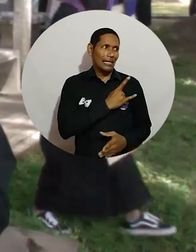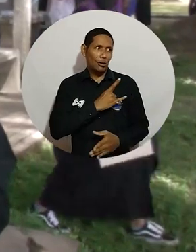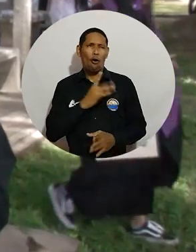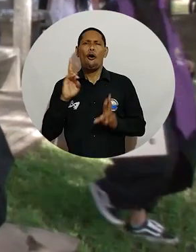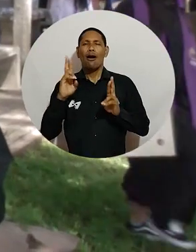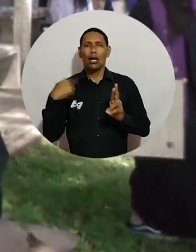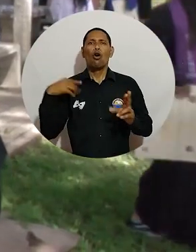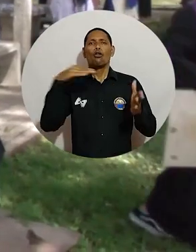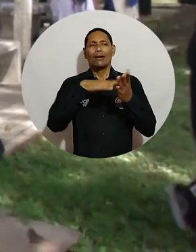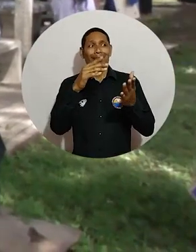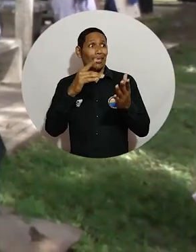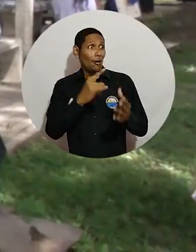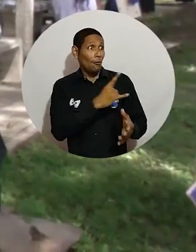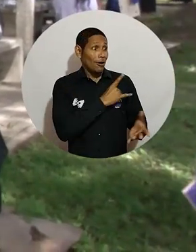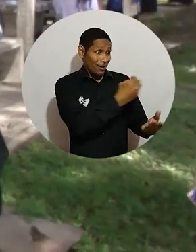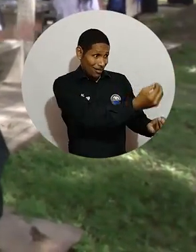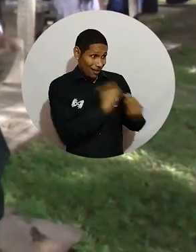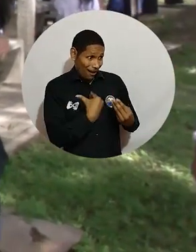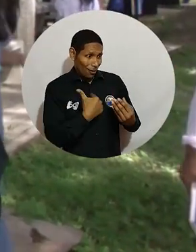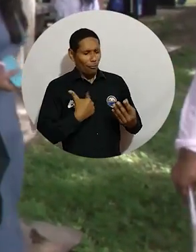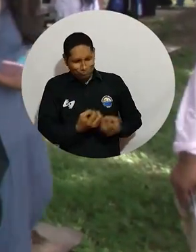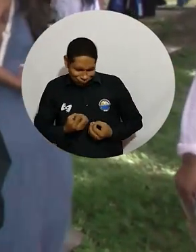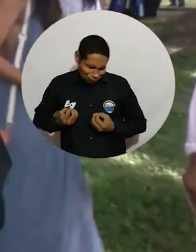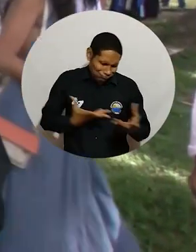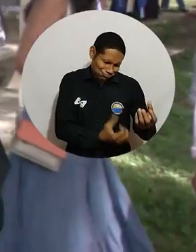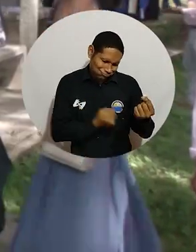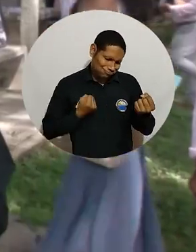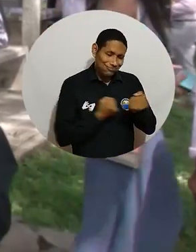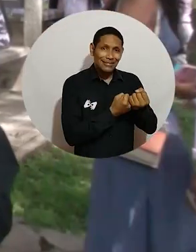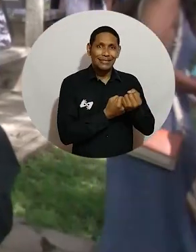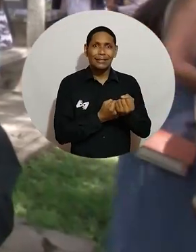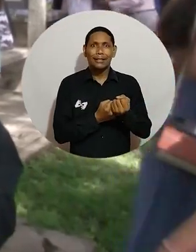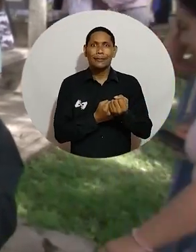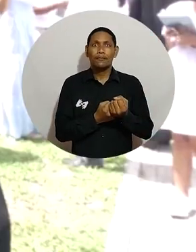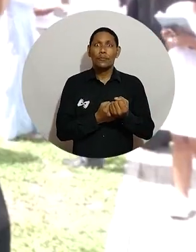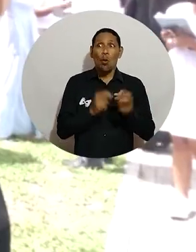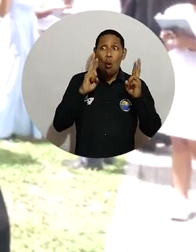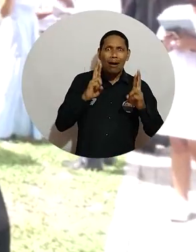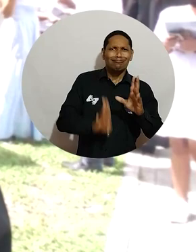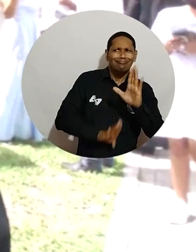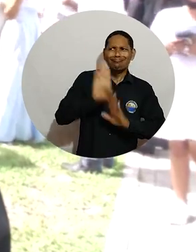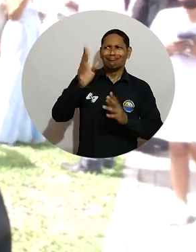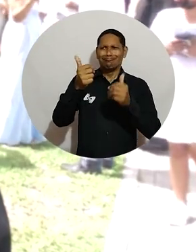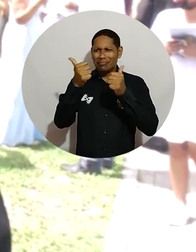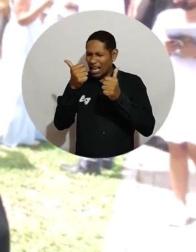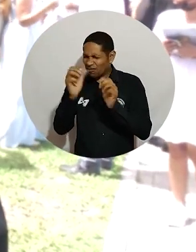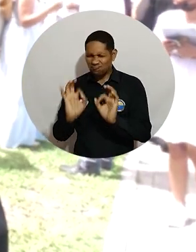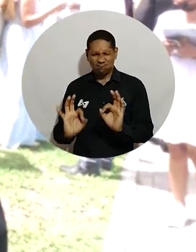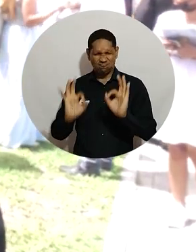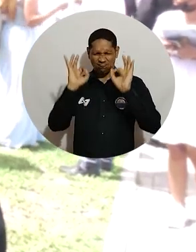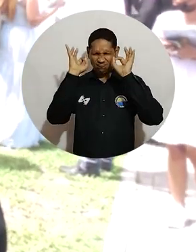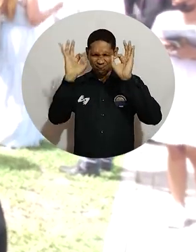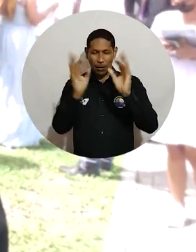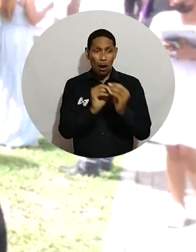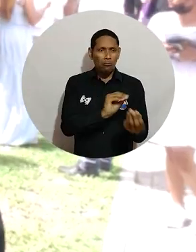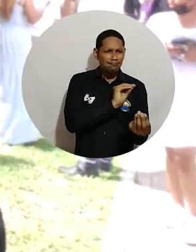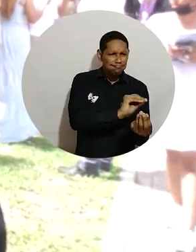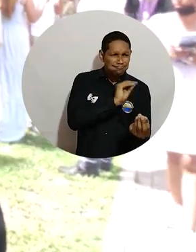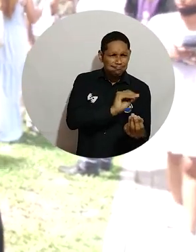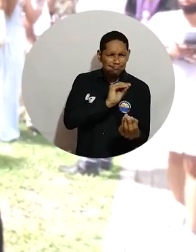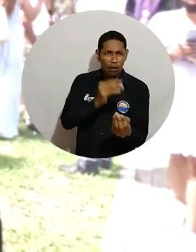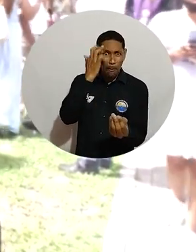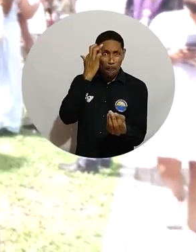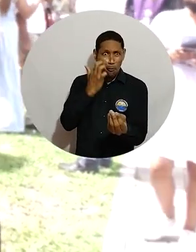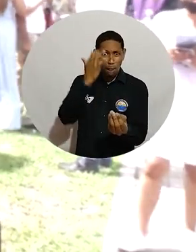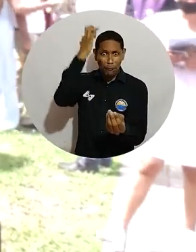con la universidad y espero algún día poder volver y regresarle todo lo que ella me brindó. Solamente espero que sea lo mejor y sea y siga